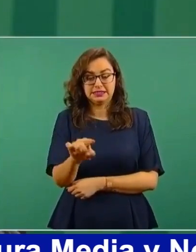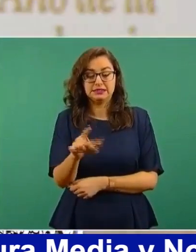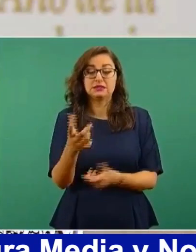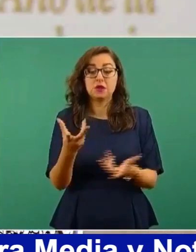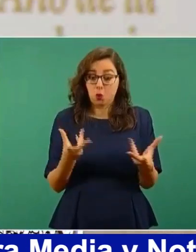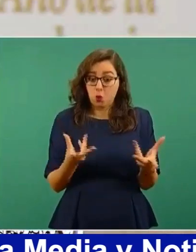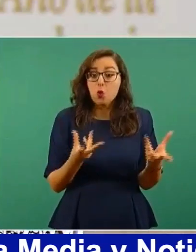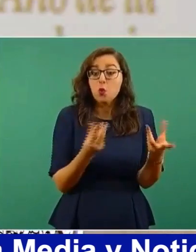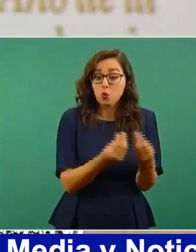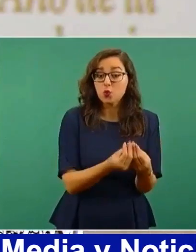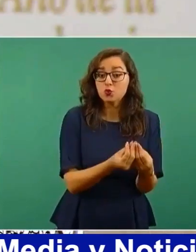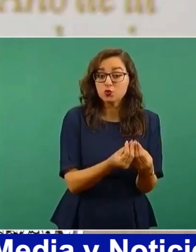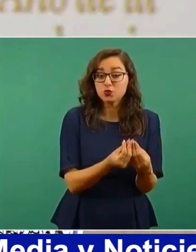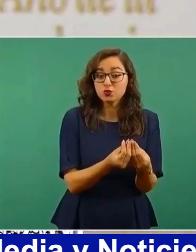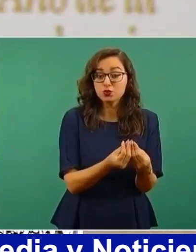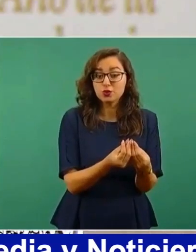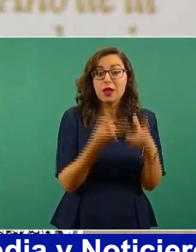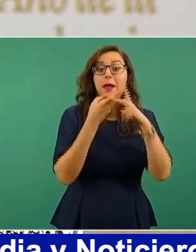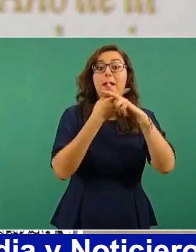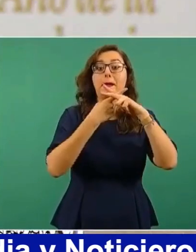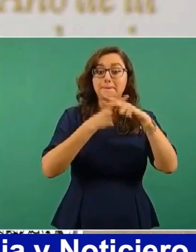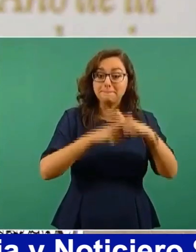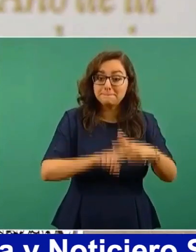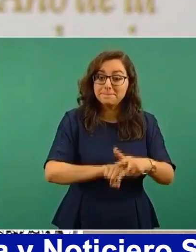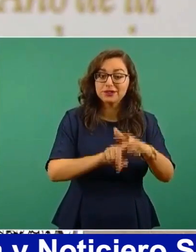de la industria eléctrica,